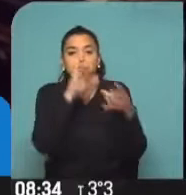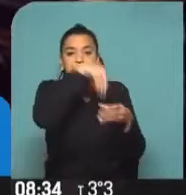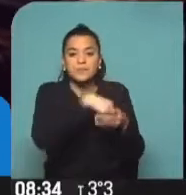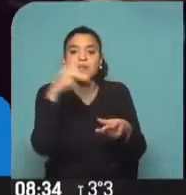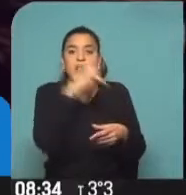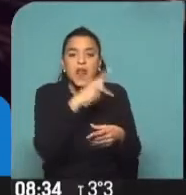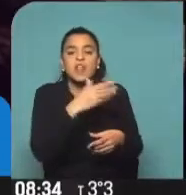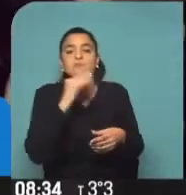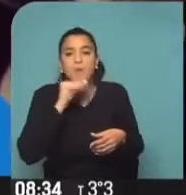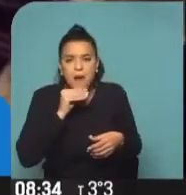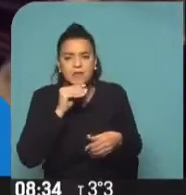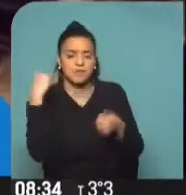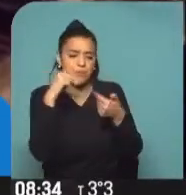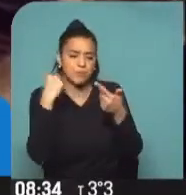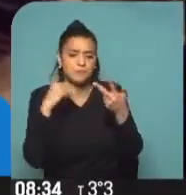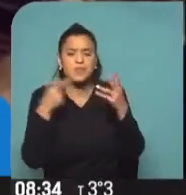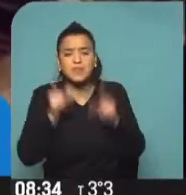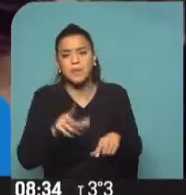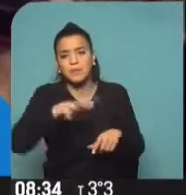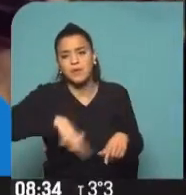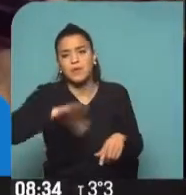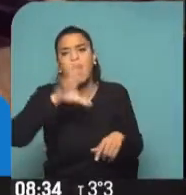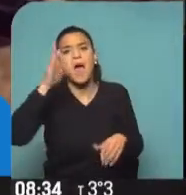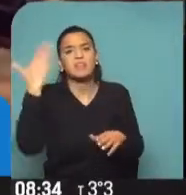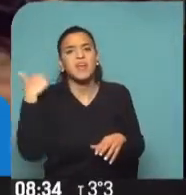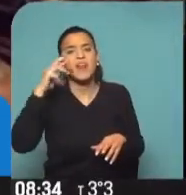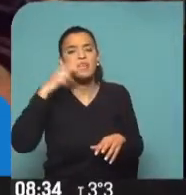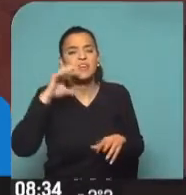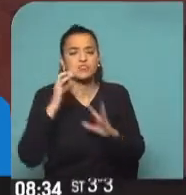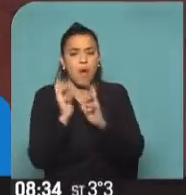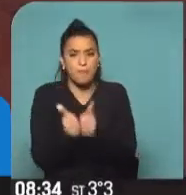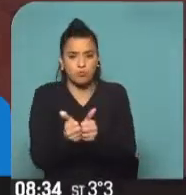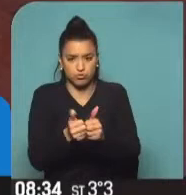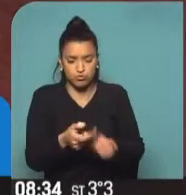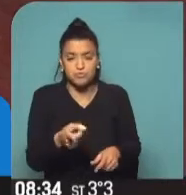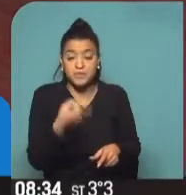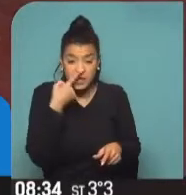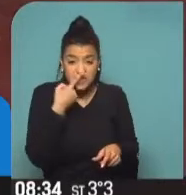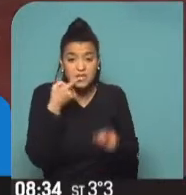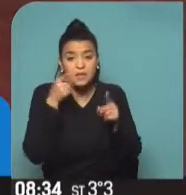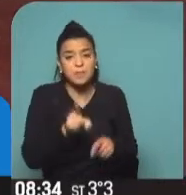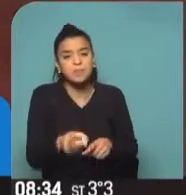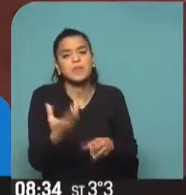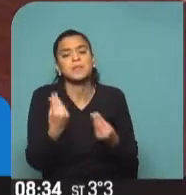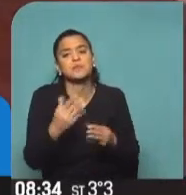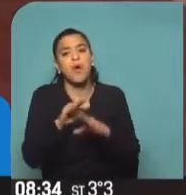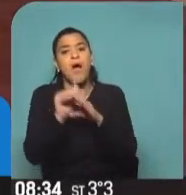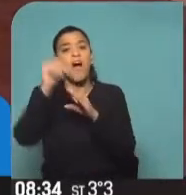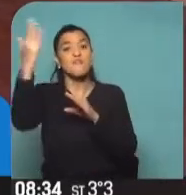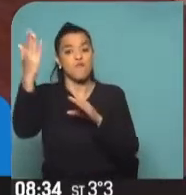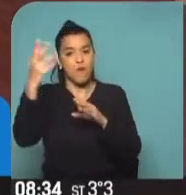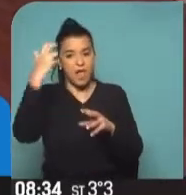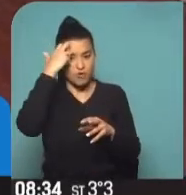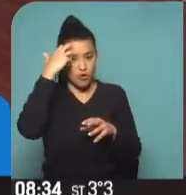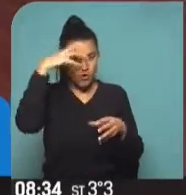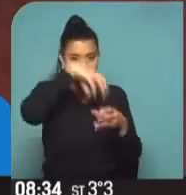el masismo y lo que había sido el sector que apoyó a Florencio Randazzo. Es interesante, de hecho tuvo mucho que ver lo que ocurría afuera del Congreso y